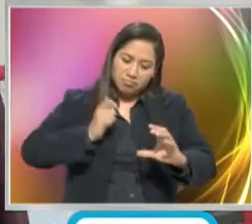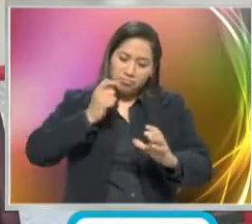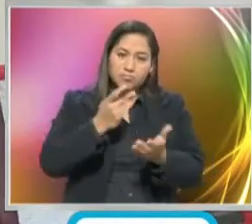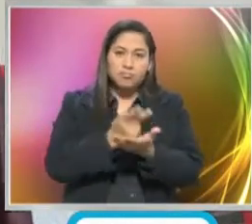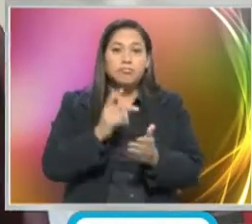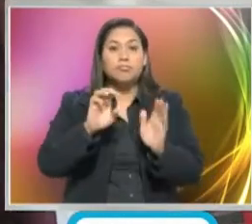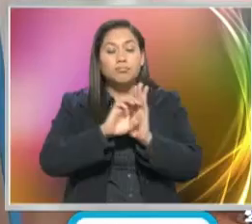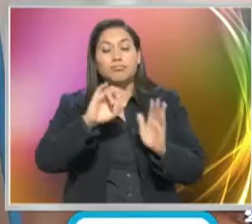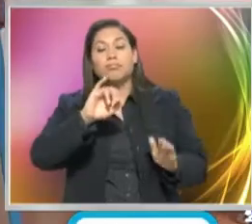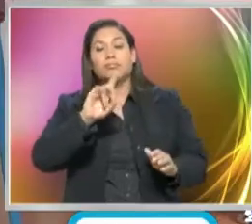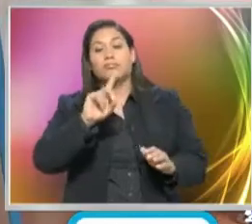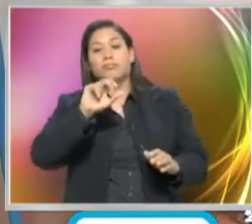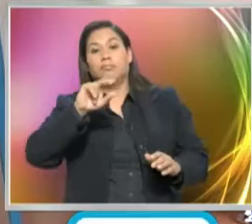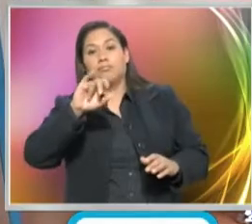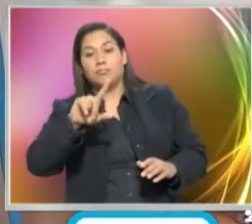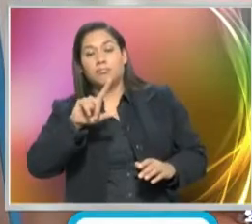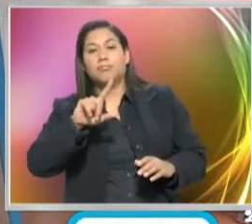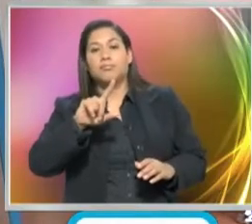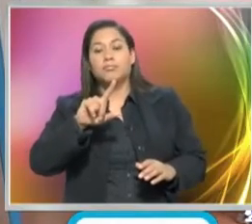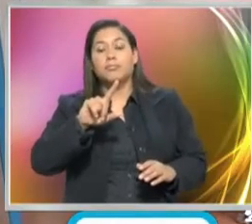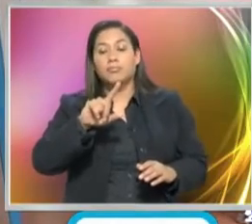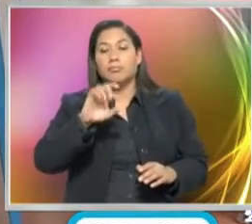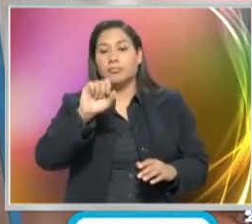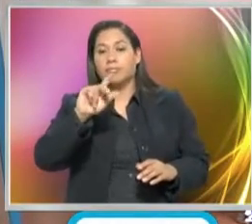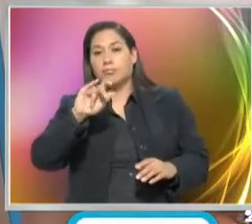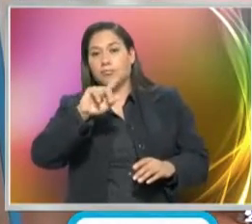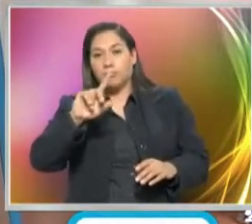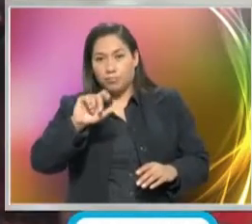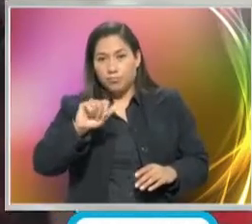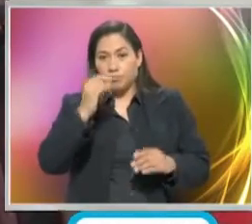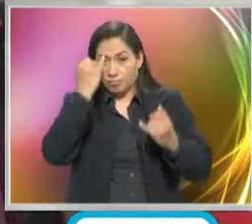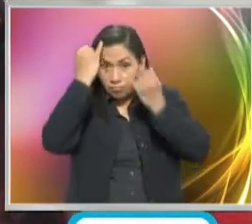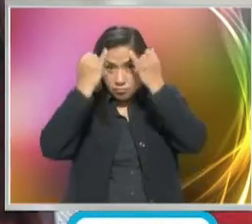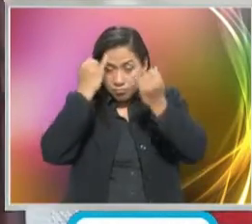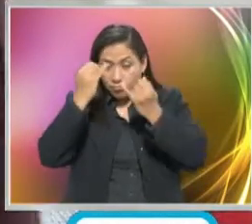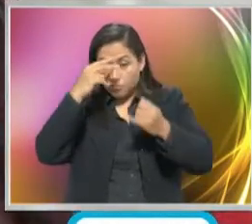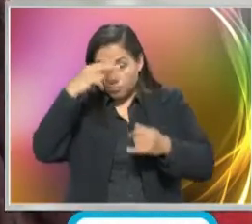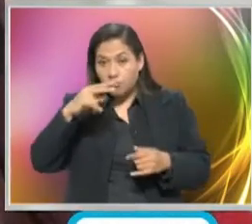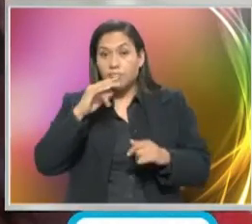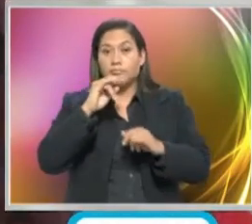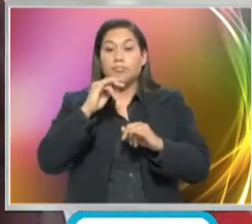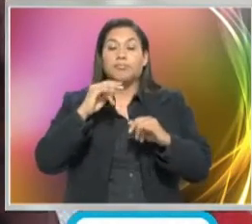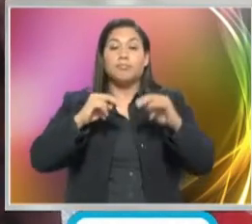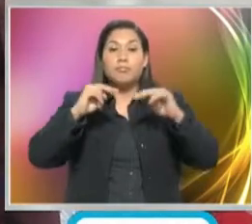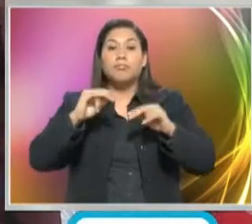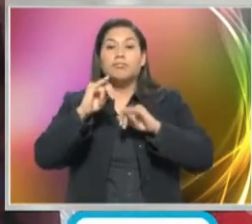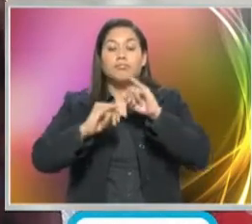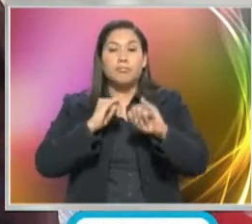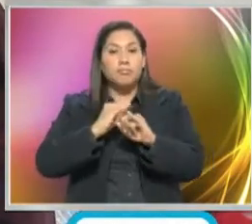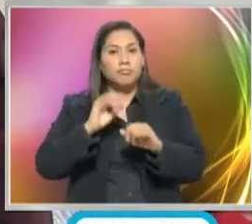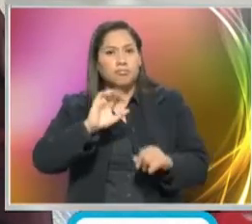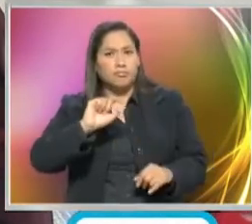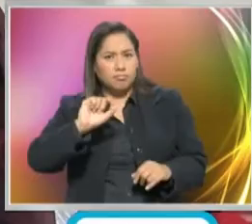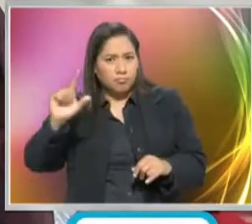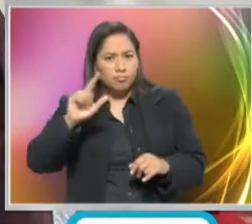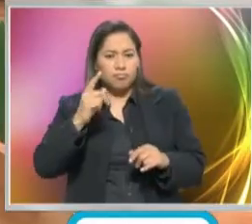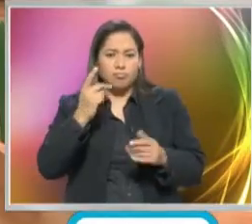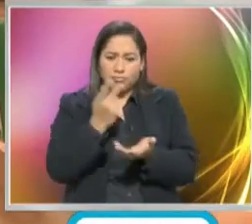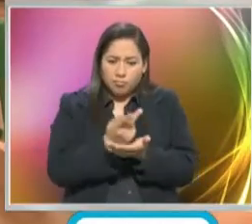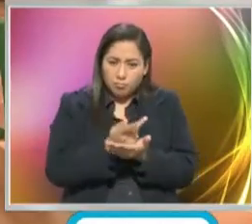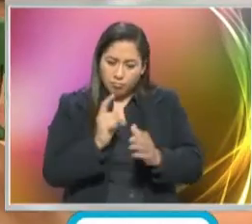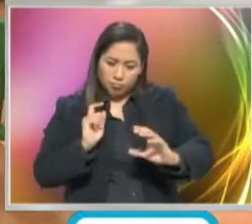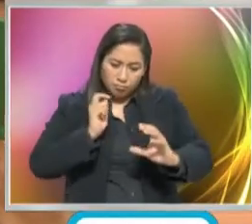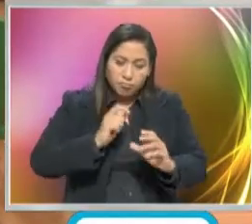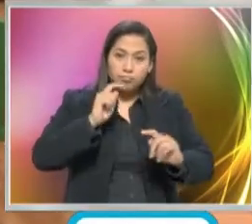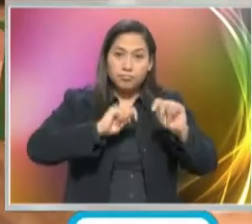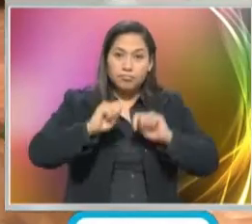como Daniel Espinosa, nuestro famosísimo diseñador Claro. mexicano, que ya es a nivel internacional, se ha vuelto realmente un fenómeno en todos lados, ha